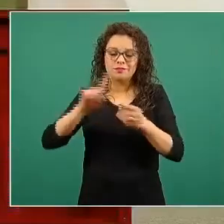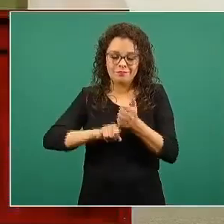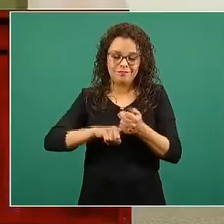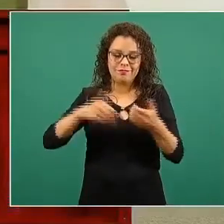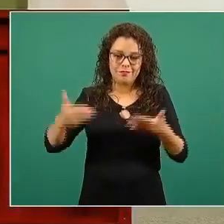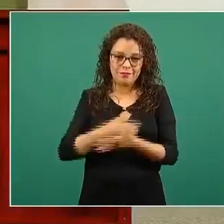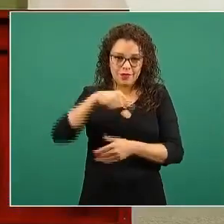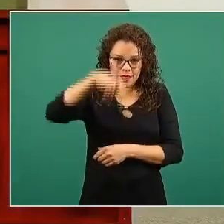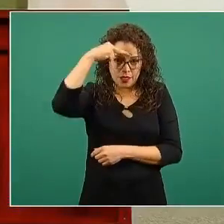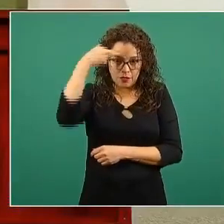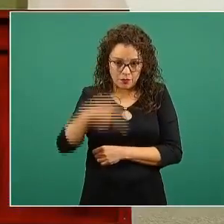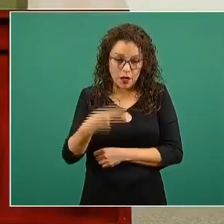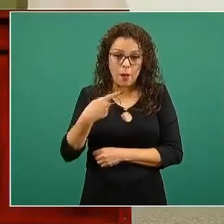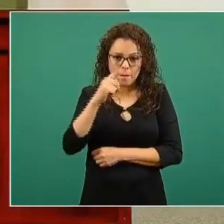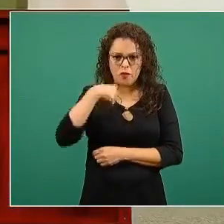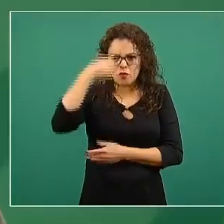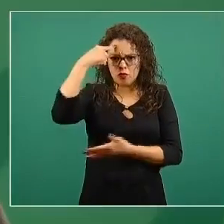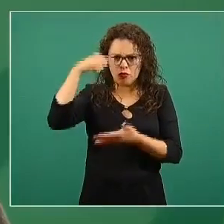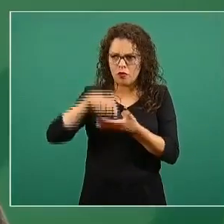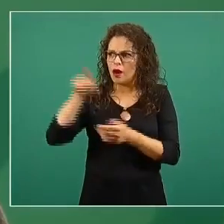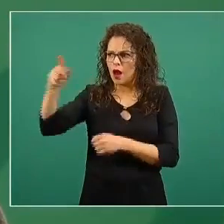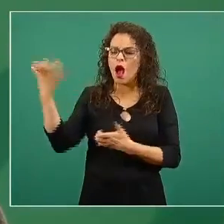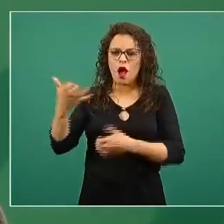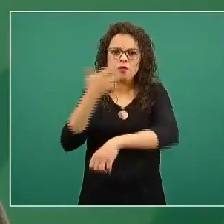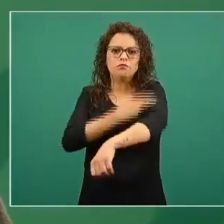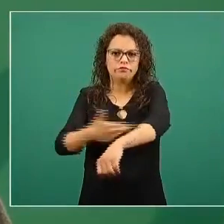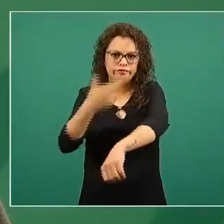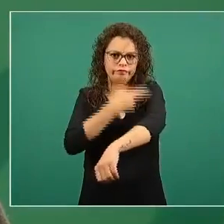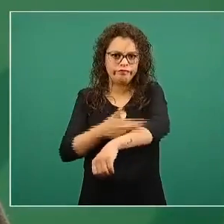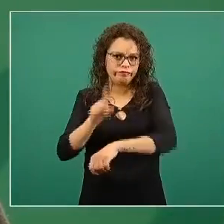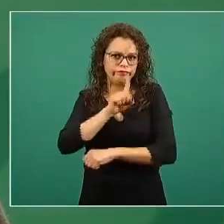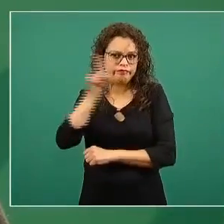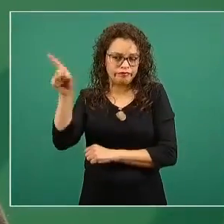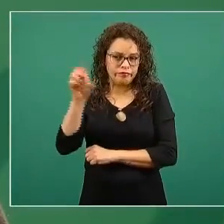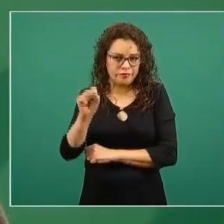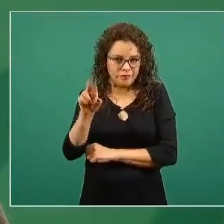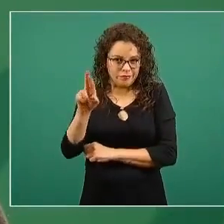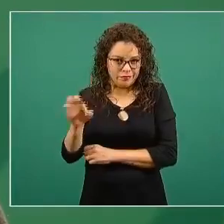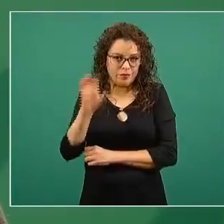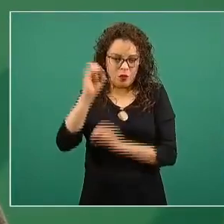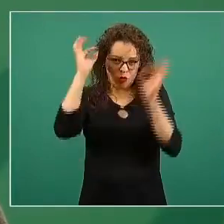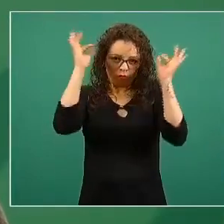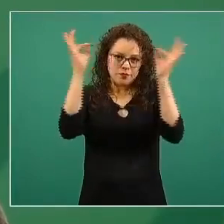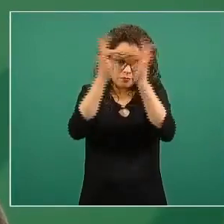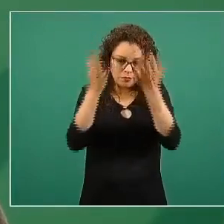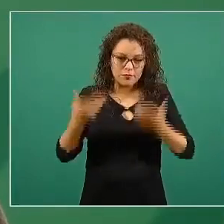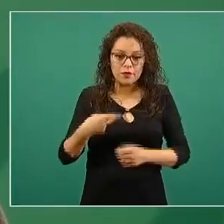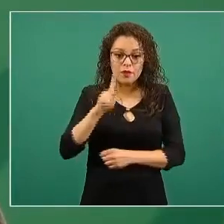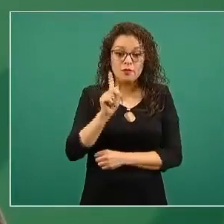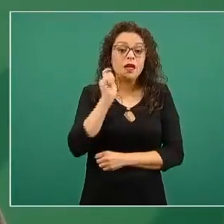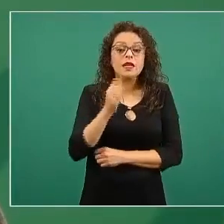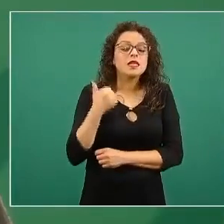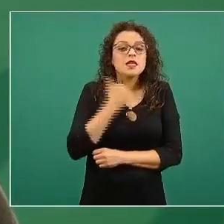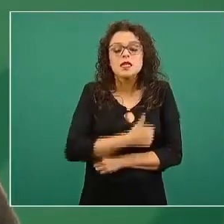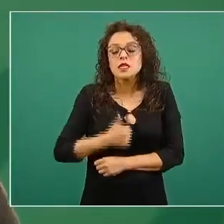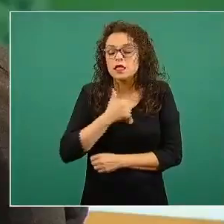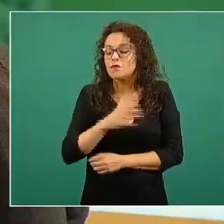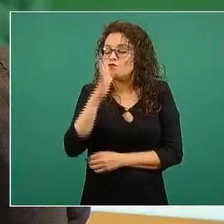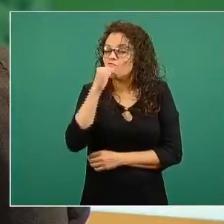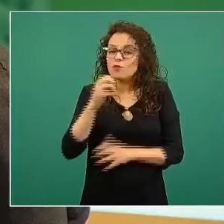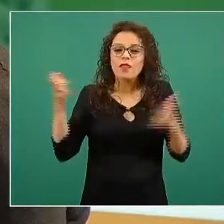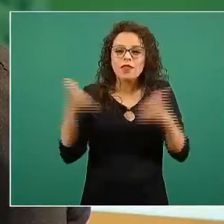debe de estar tramitando para que esto se pueda llevar a cabo. Lo que sí lamentablemente no se puede hacer es